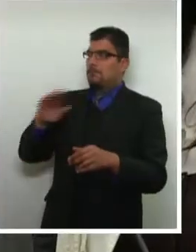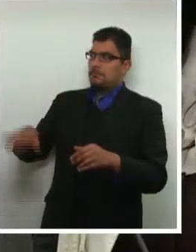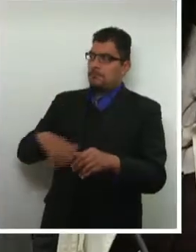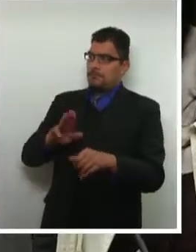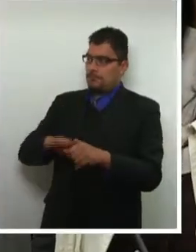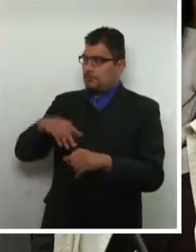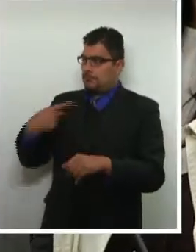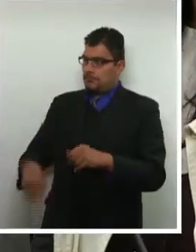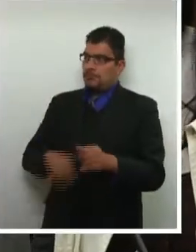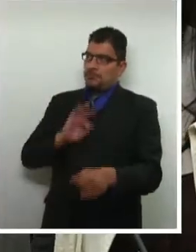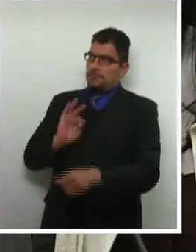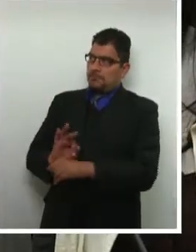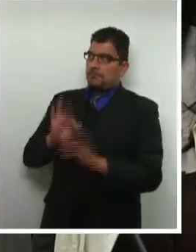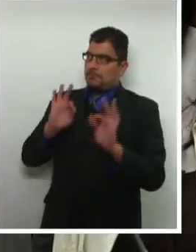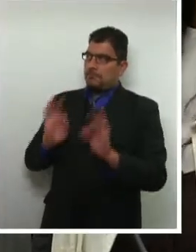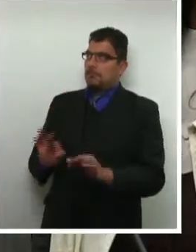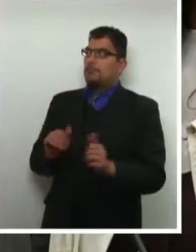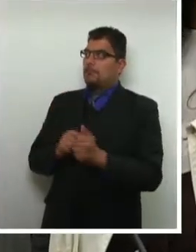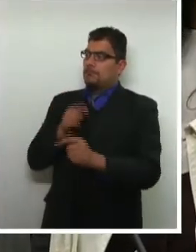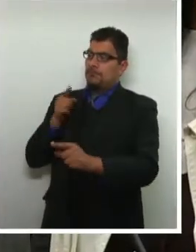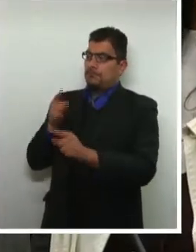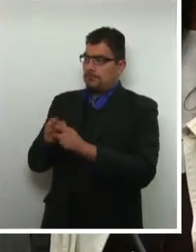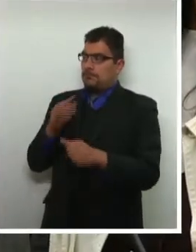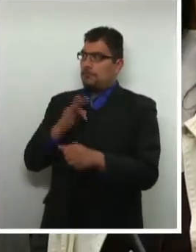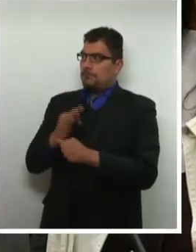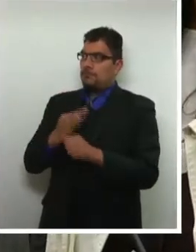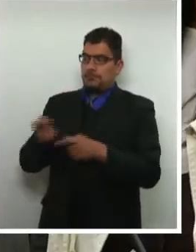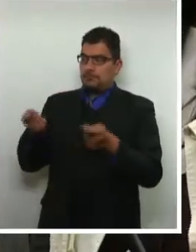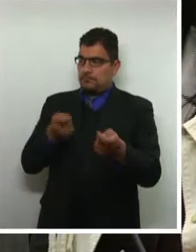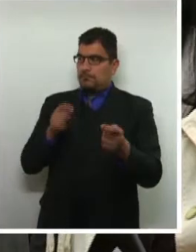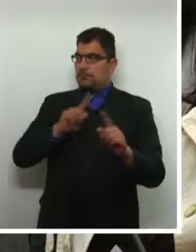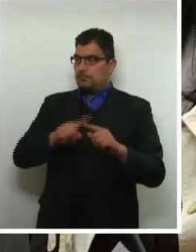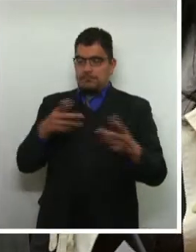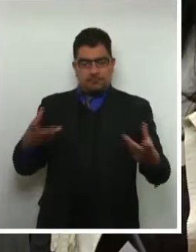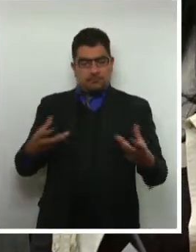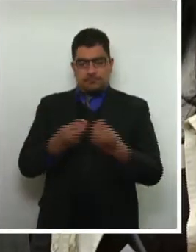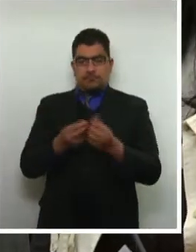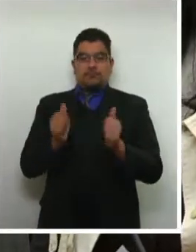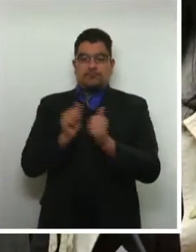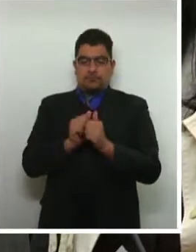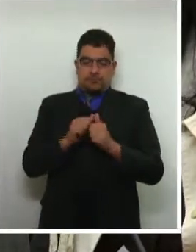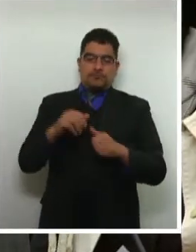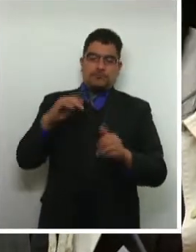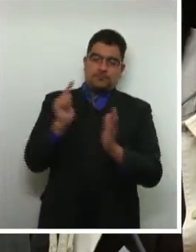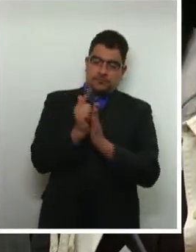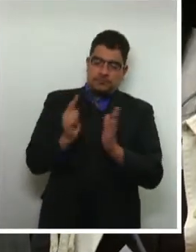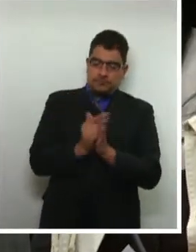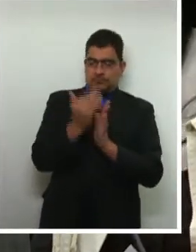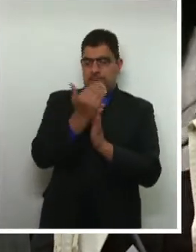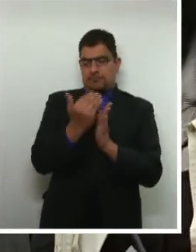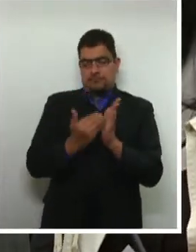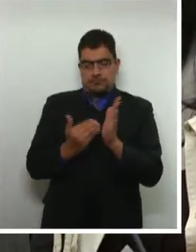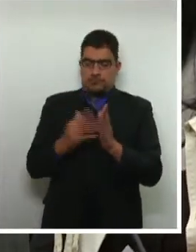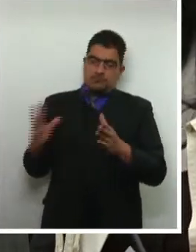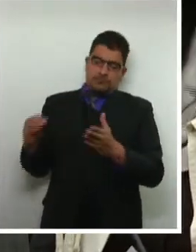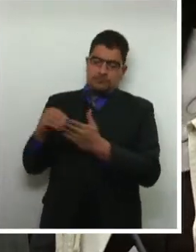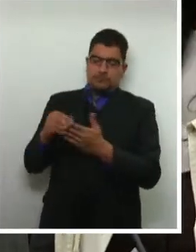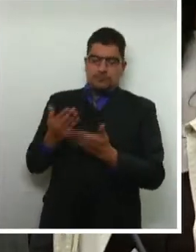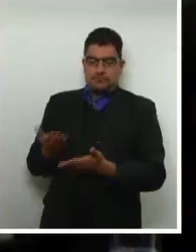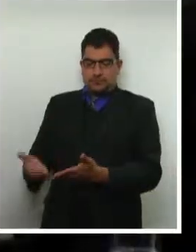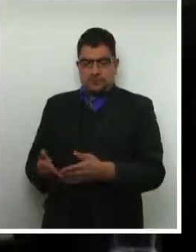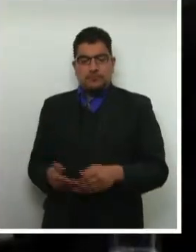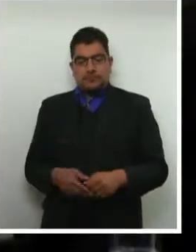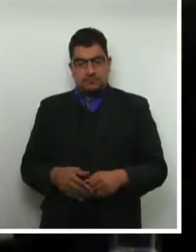humanidad. Para tales efectos, se creará un órgano de coordinación que deberá funcionar conforme a las leyes aplicables. Una